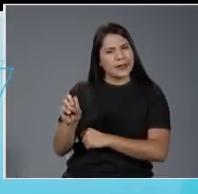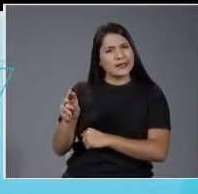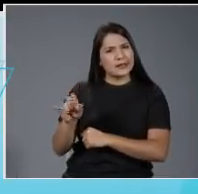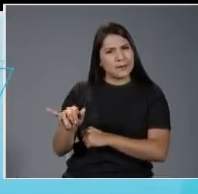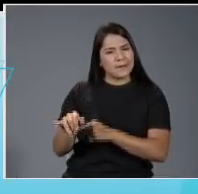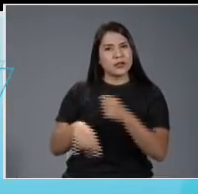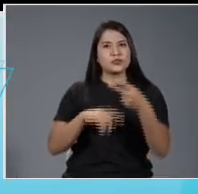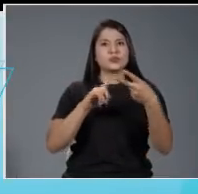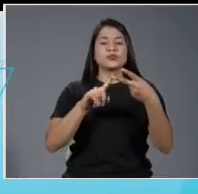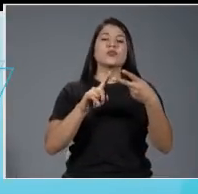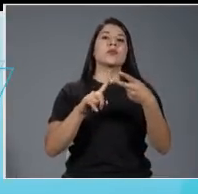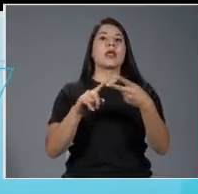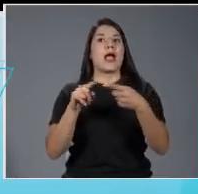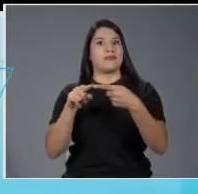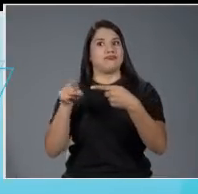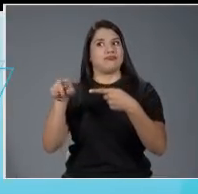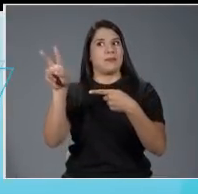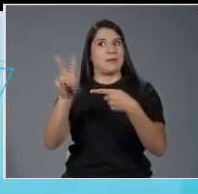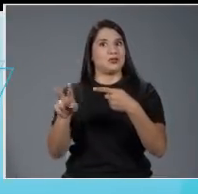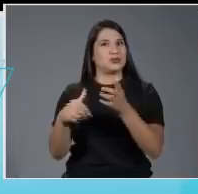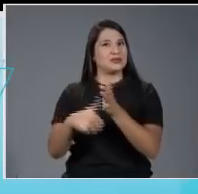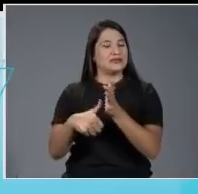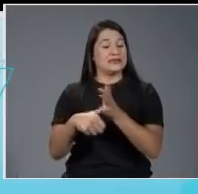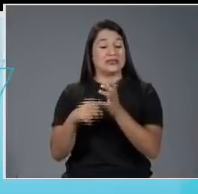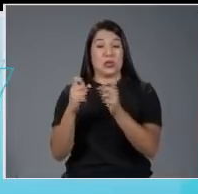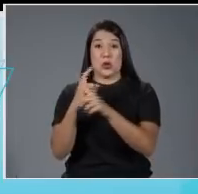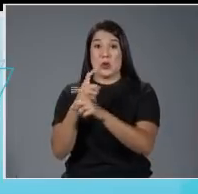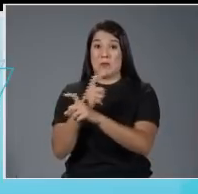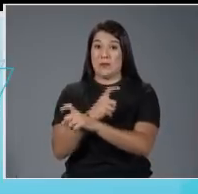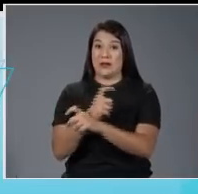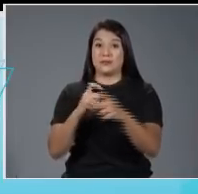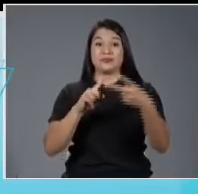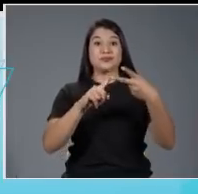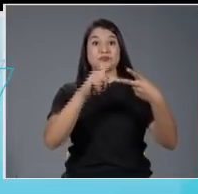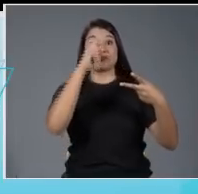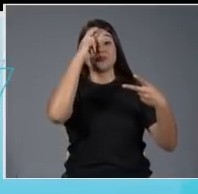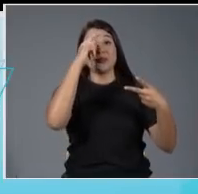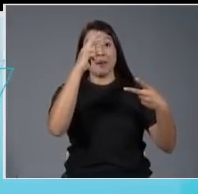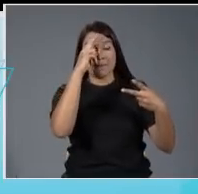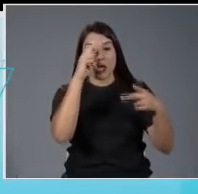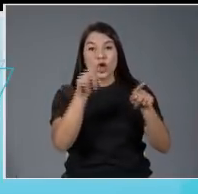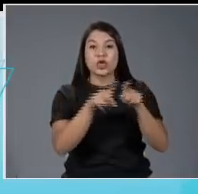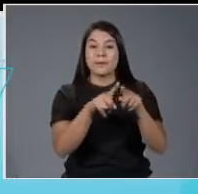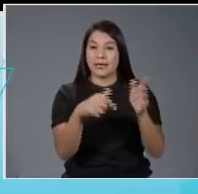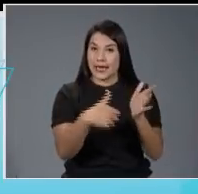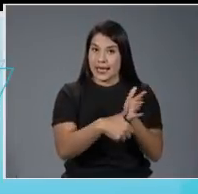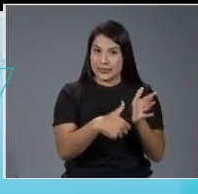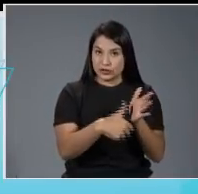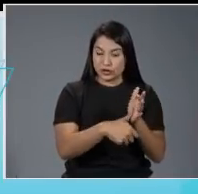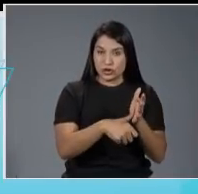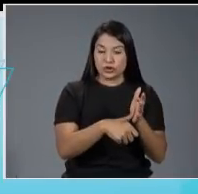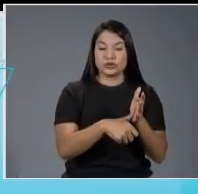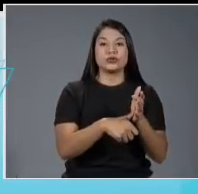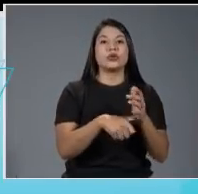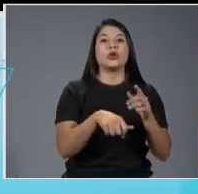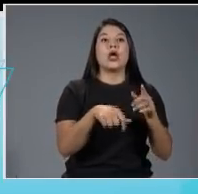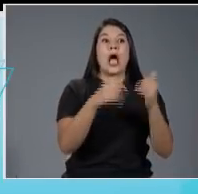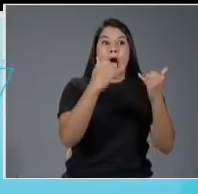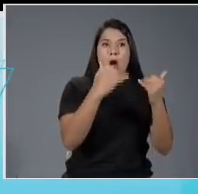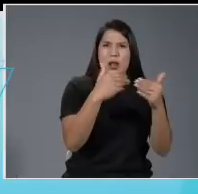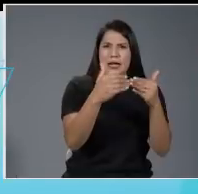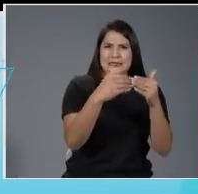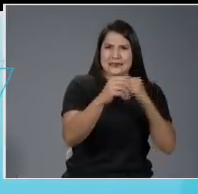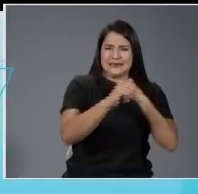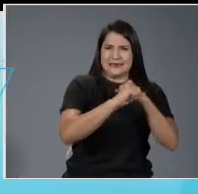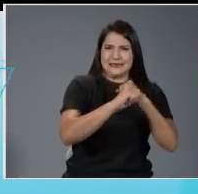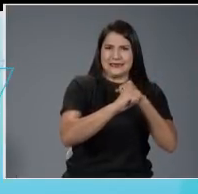muy complejas, muy complicadas, muy criticadas. Hay elecciones en México también, y está la campaña en la recta